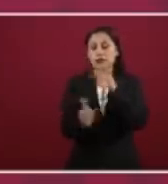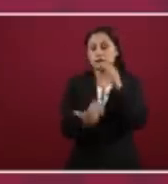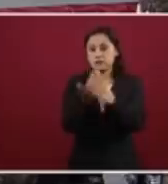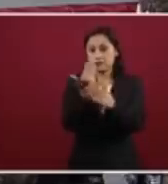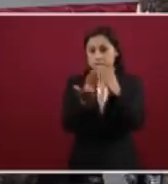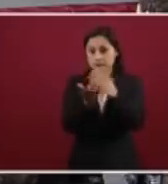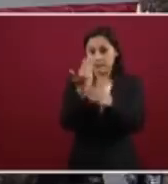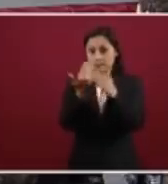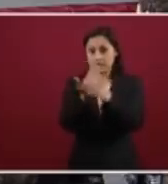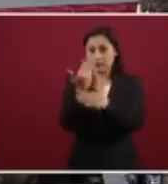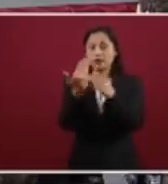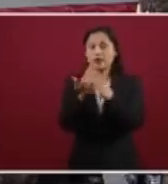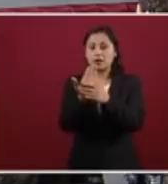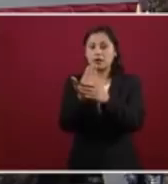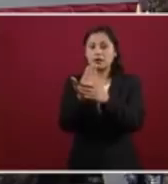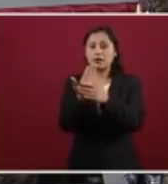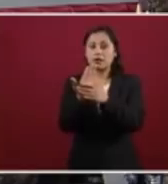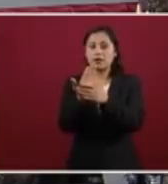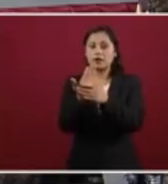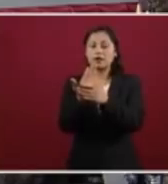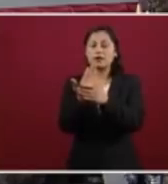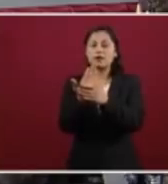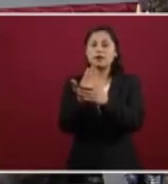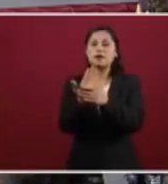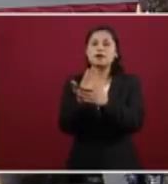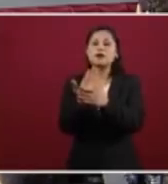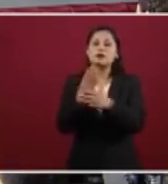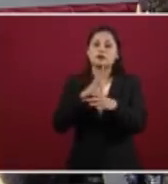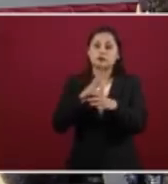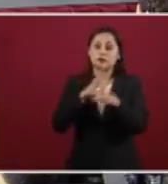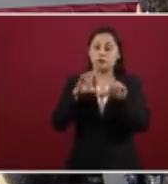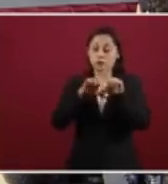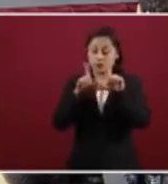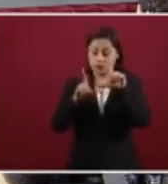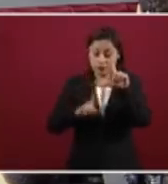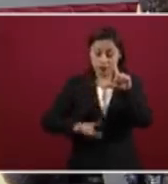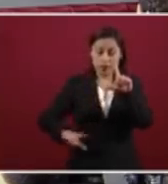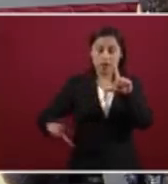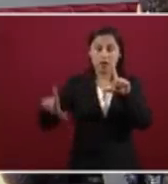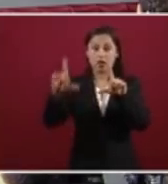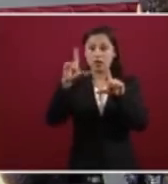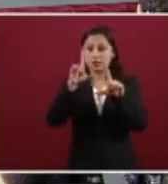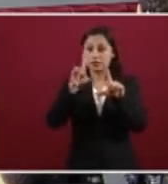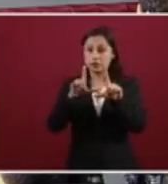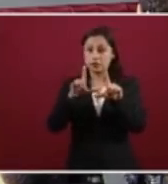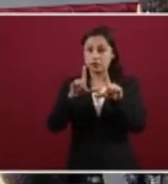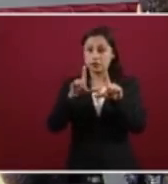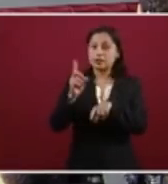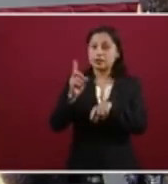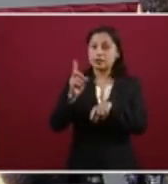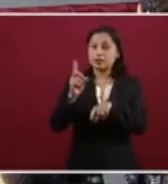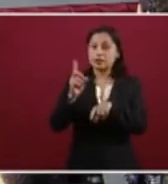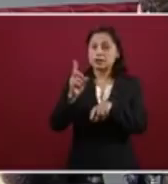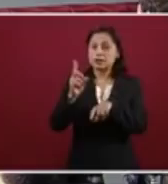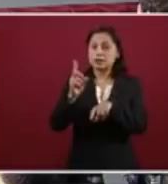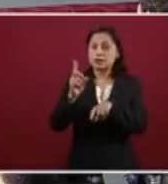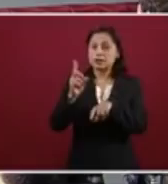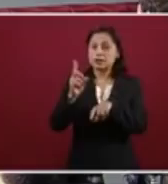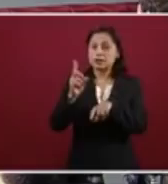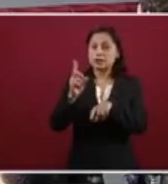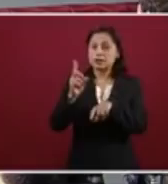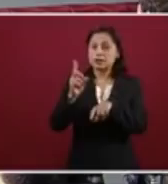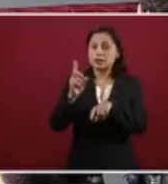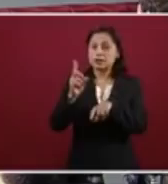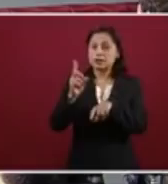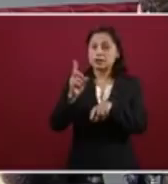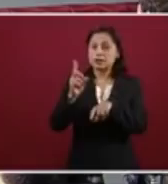un simulacro nacional. Participan las 32 entidades